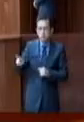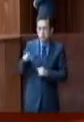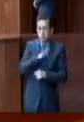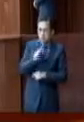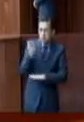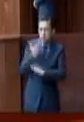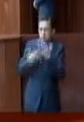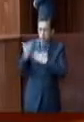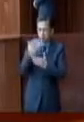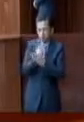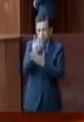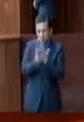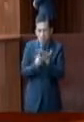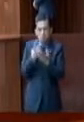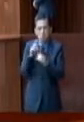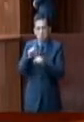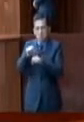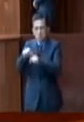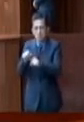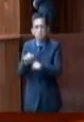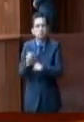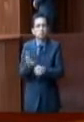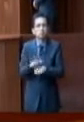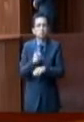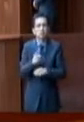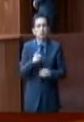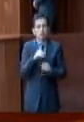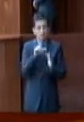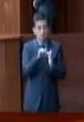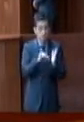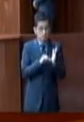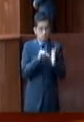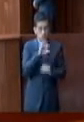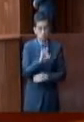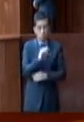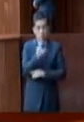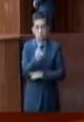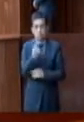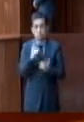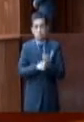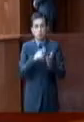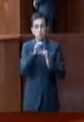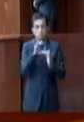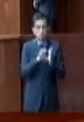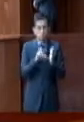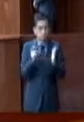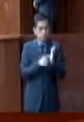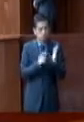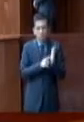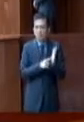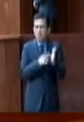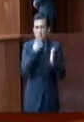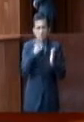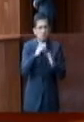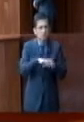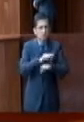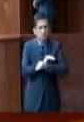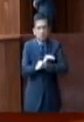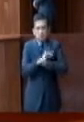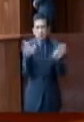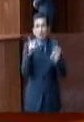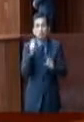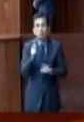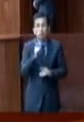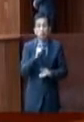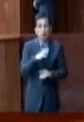precisamente porque el artículo 41 de la constitución es explícito al decir que en